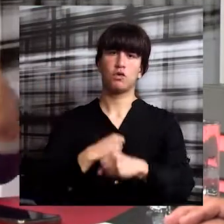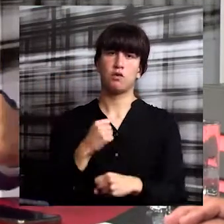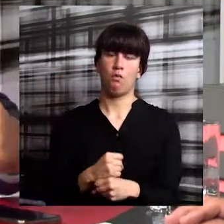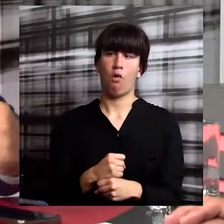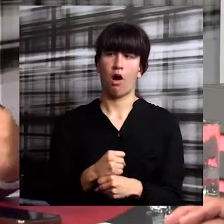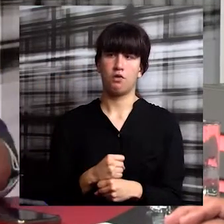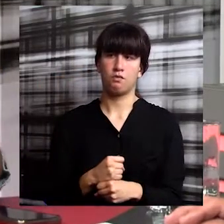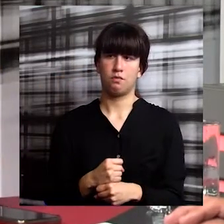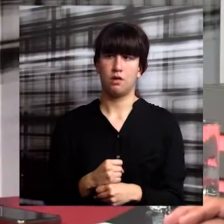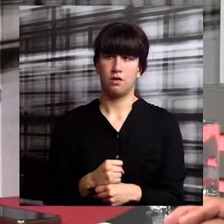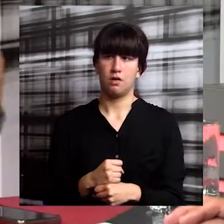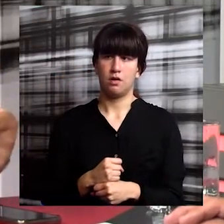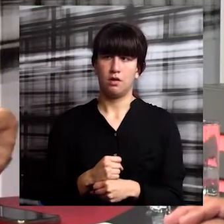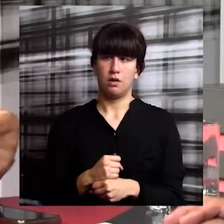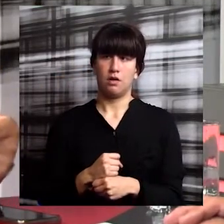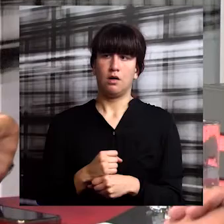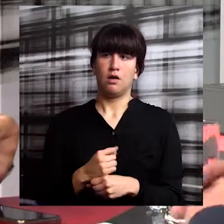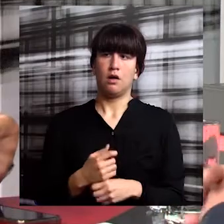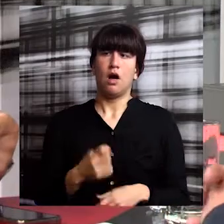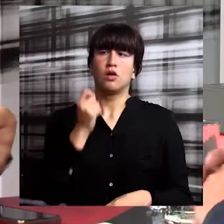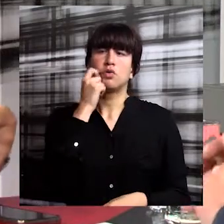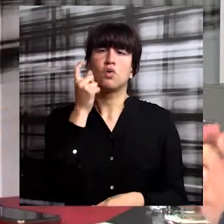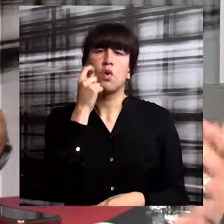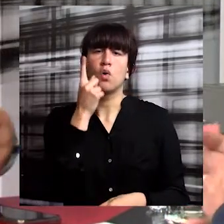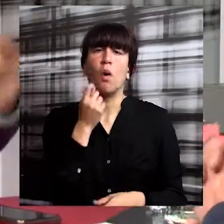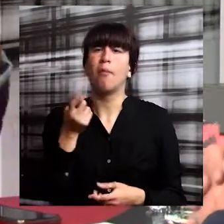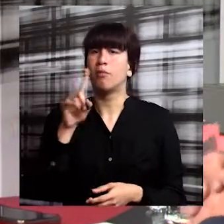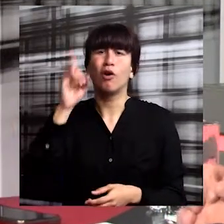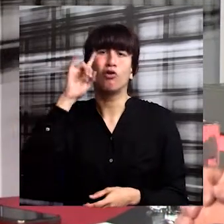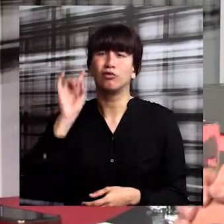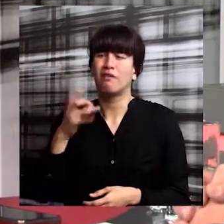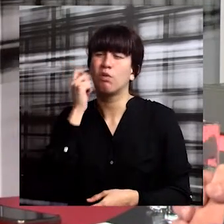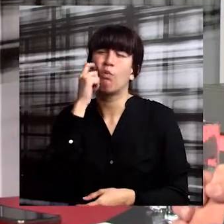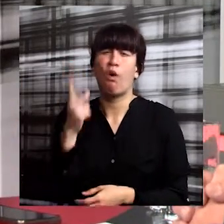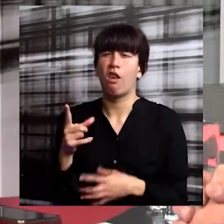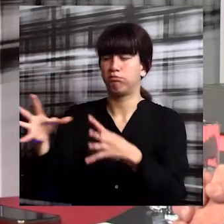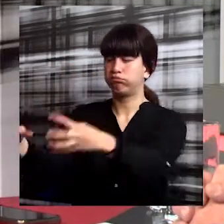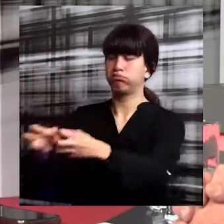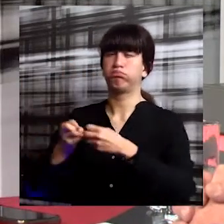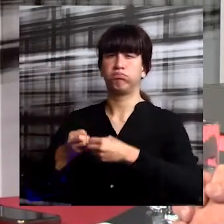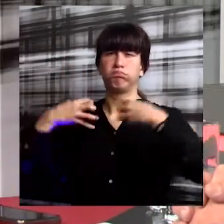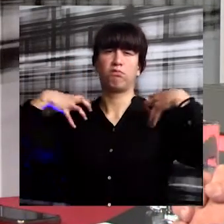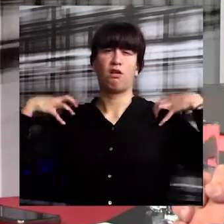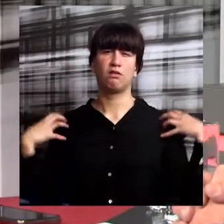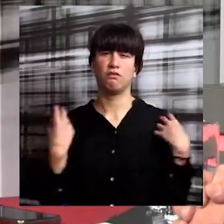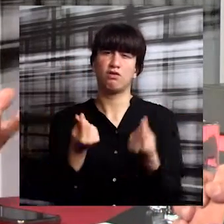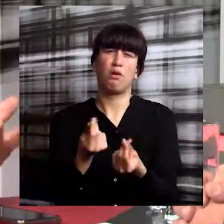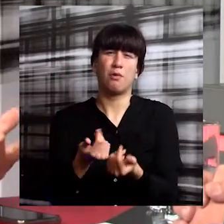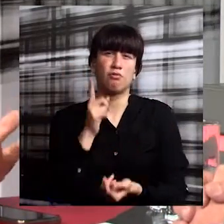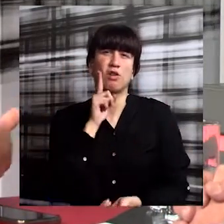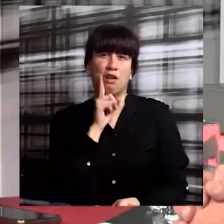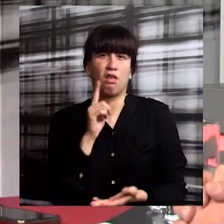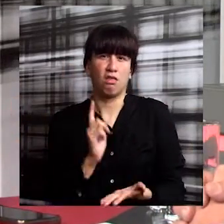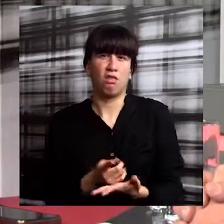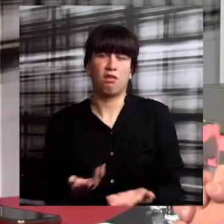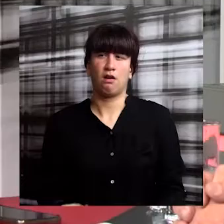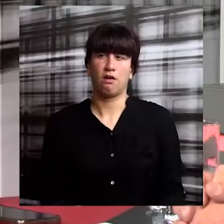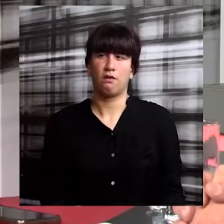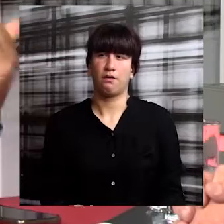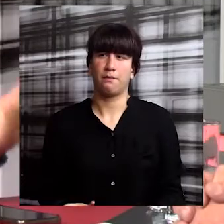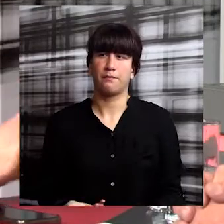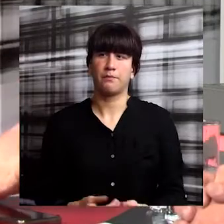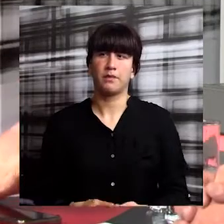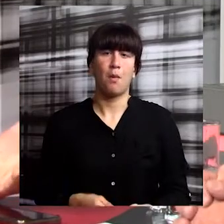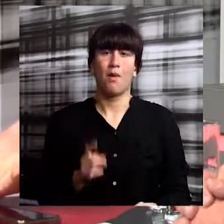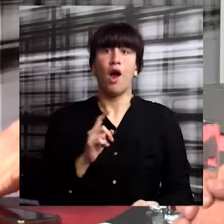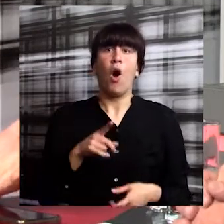no saber cuáles van a ser las atribuciones definitivas que tiene, ni el presupuesto que van a disponer. Por lo tanto, poco van a poder ofrecer, o van a ofrecer pero no van